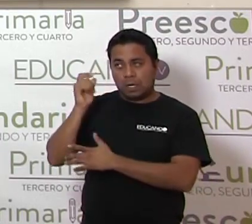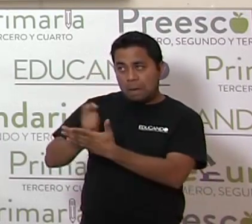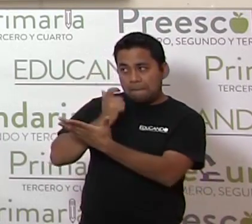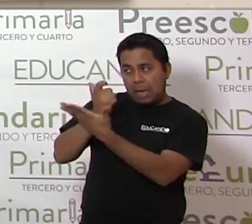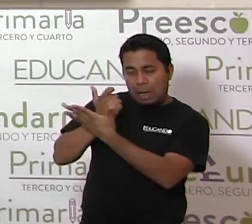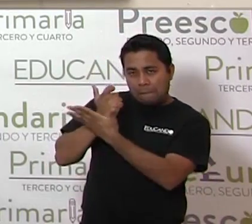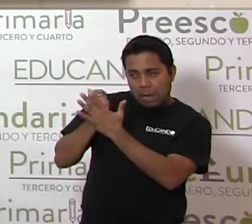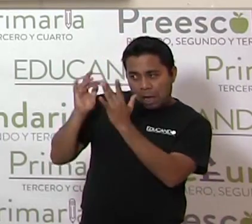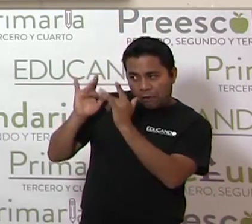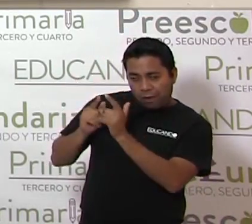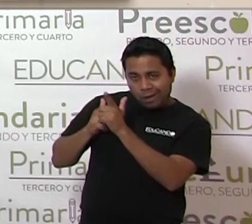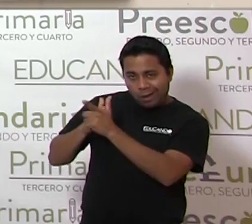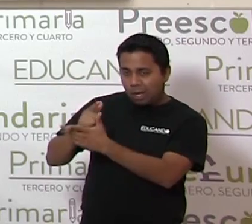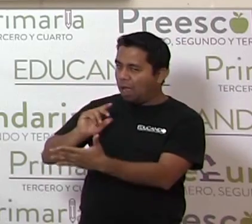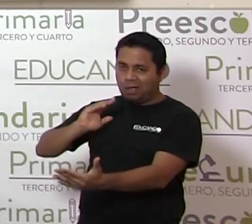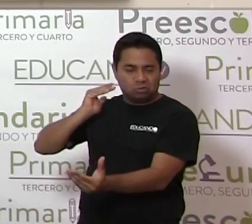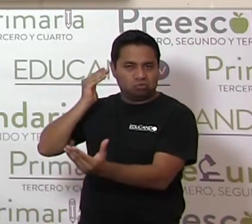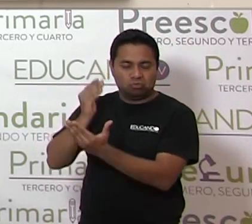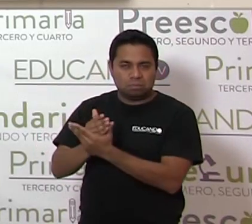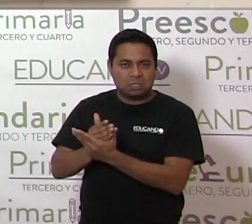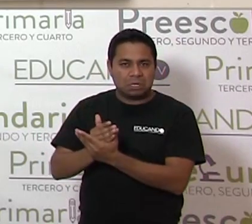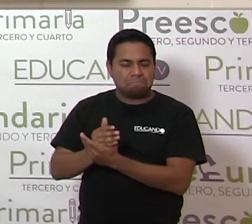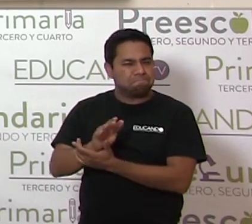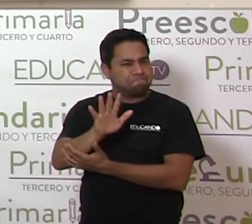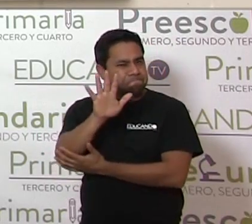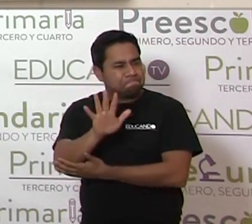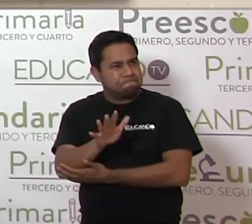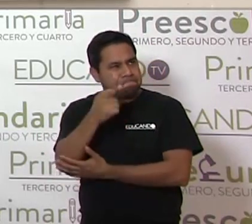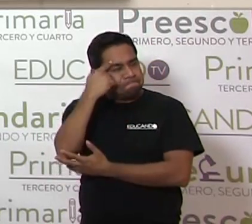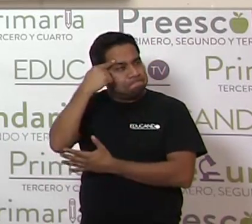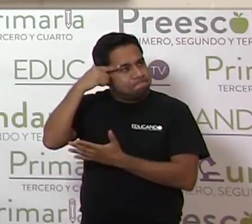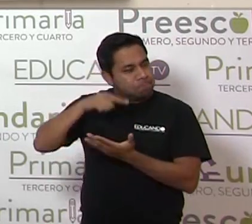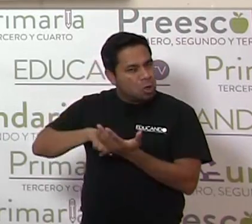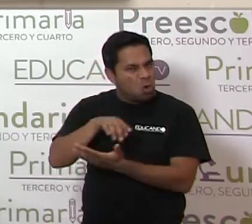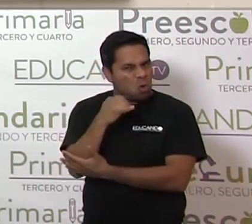pagos me parece que es en julio,